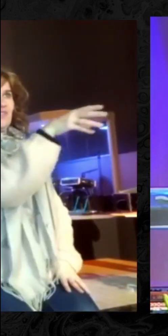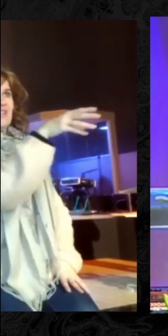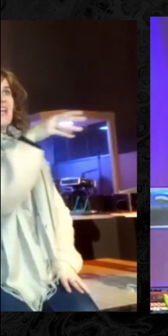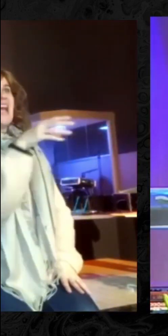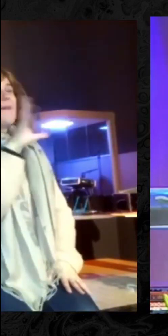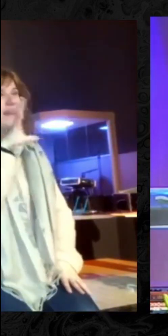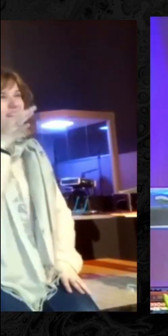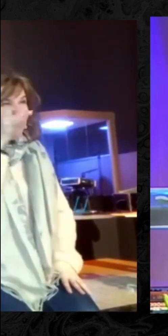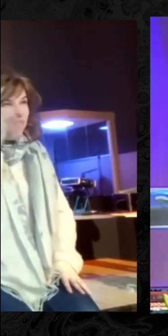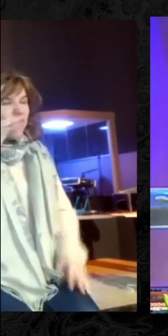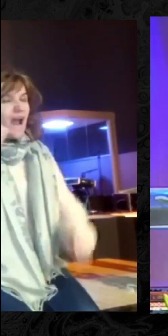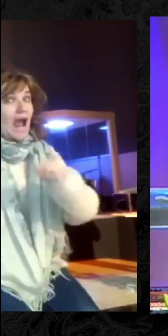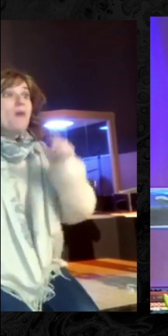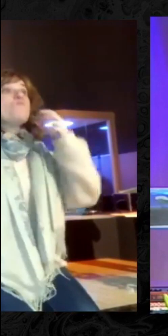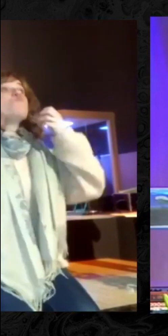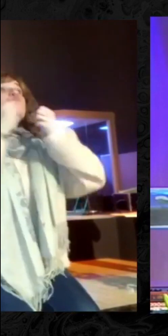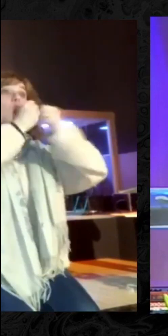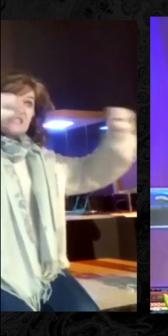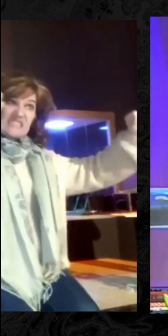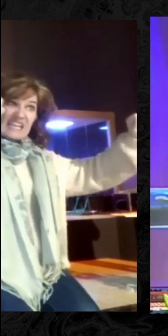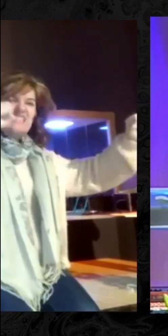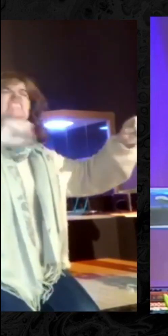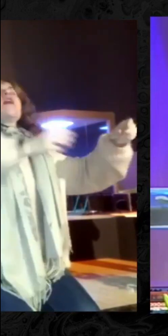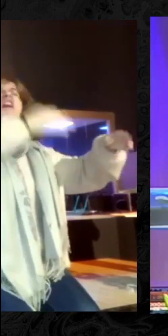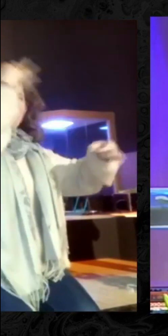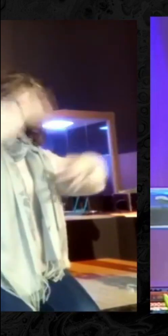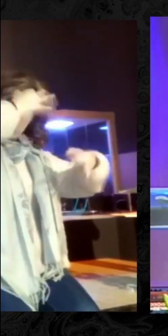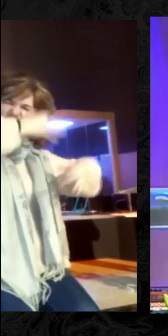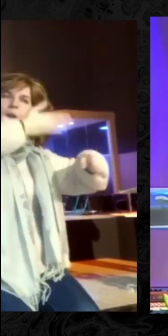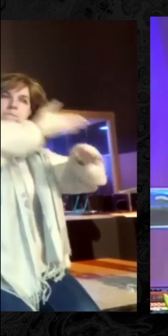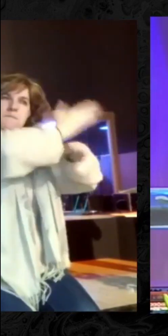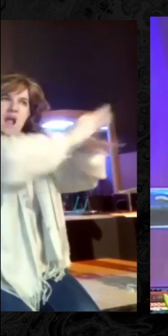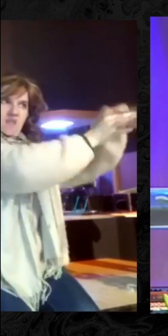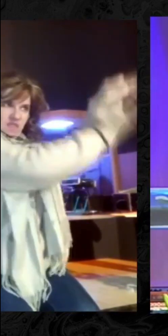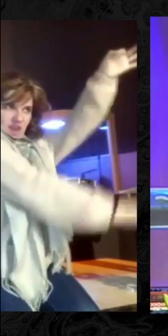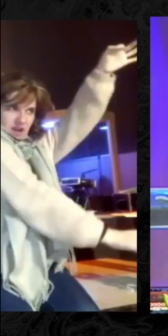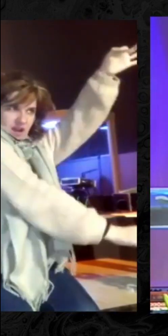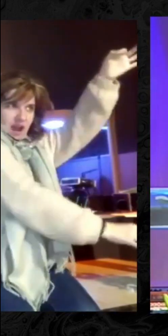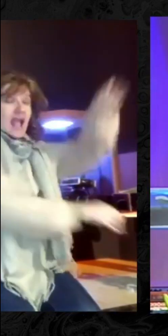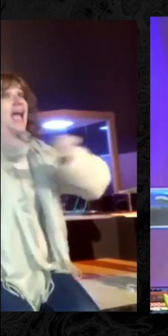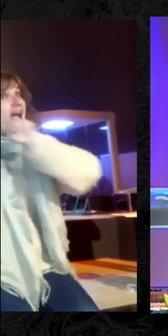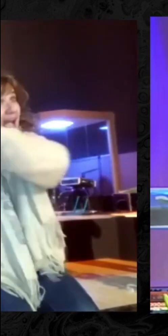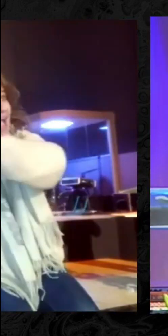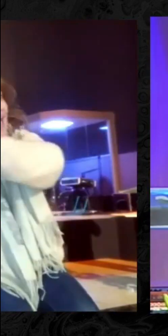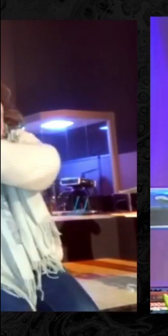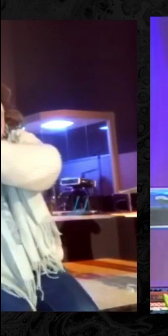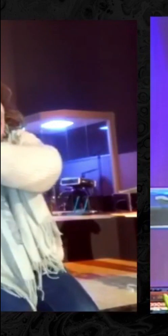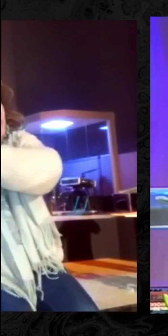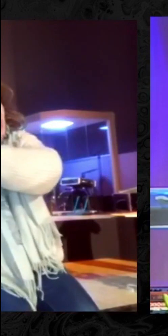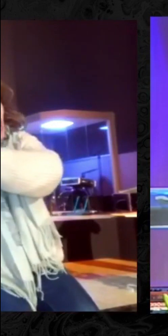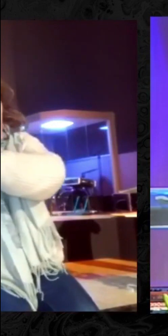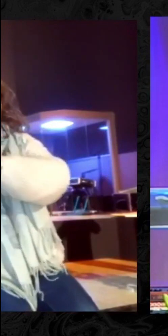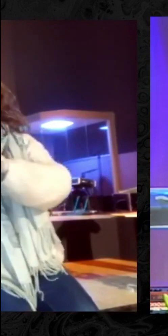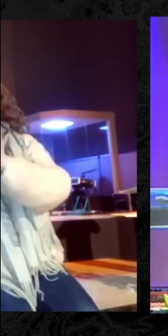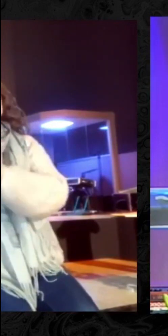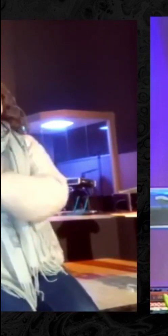lo de ellos no eran varas como la de Moisés lo de ellos eran realmente culebras pero que estaban encantadas